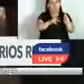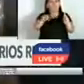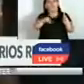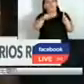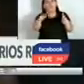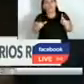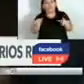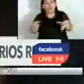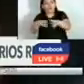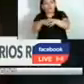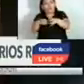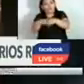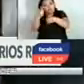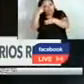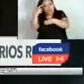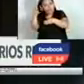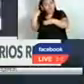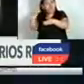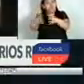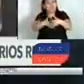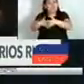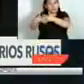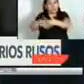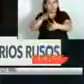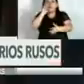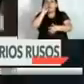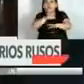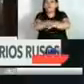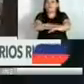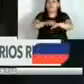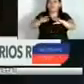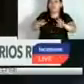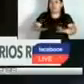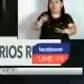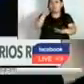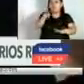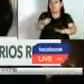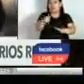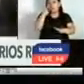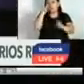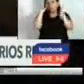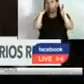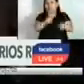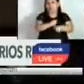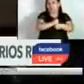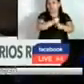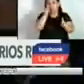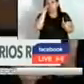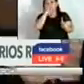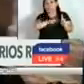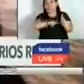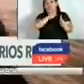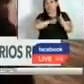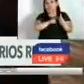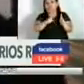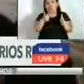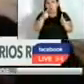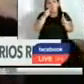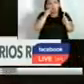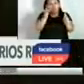de inteligencia de Estados Unidos concluyó casi con certeza que el Servicio Federal de Seguridad de Rusia usó la neurotoxina